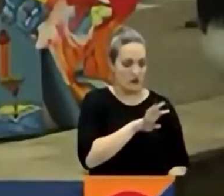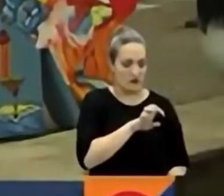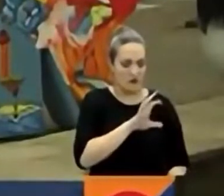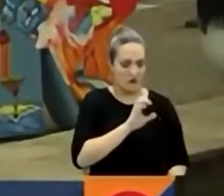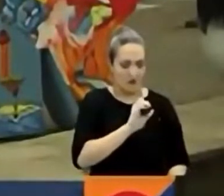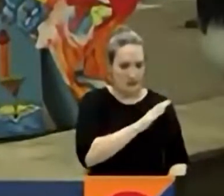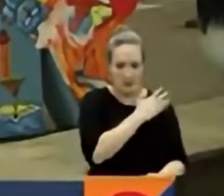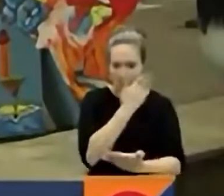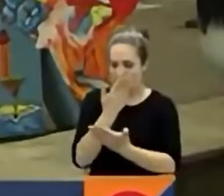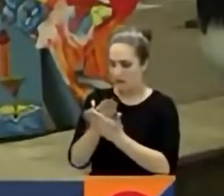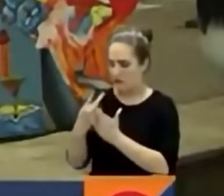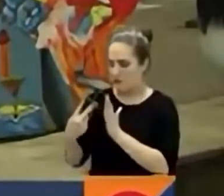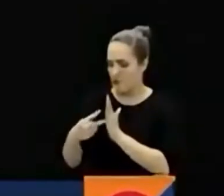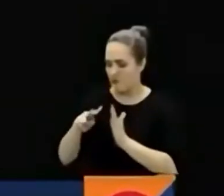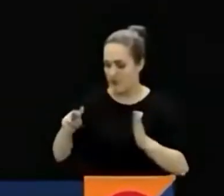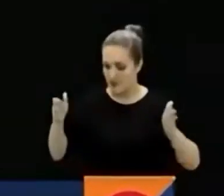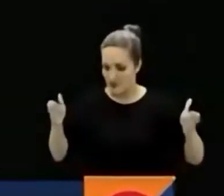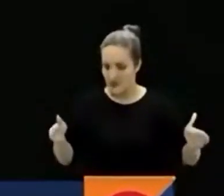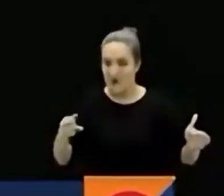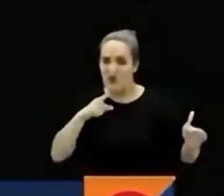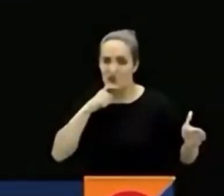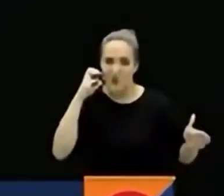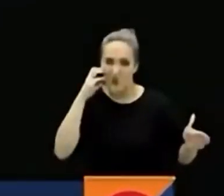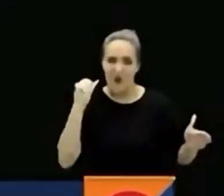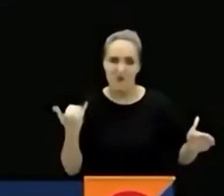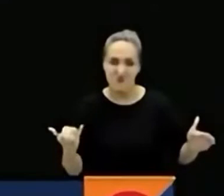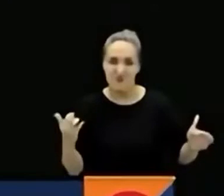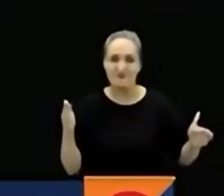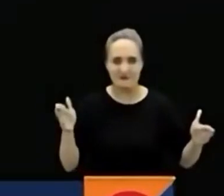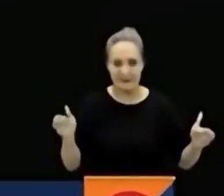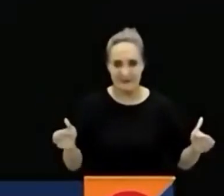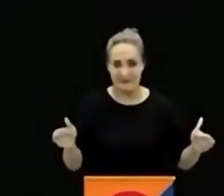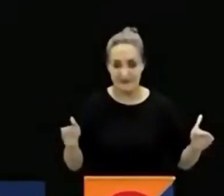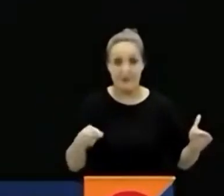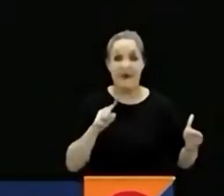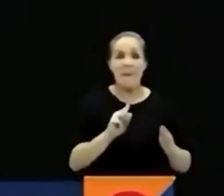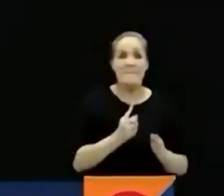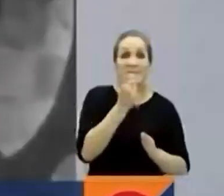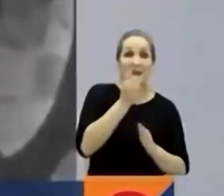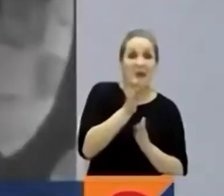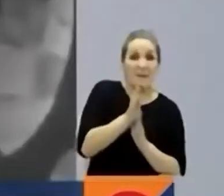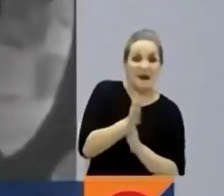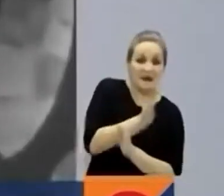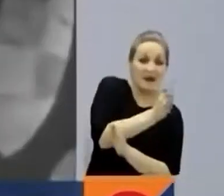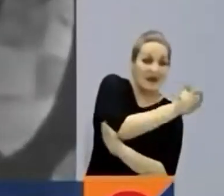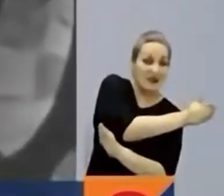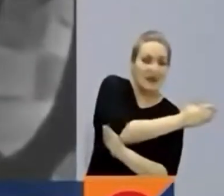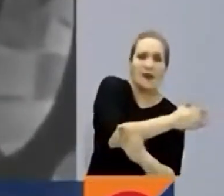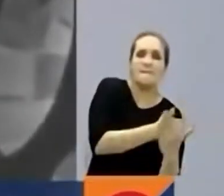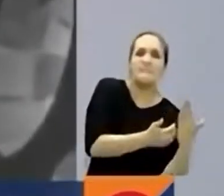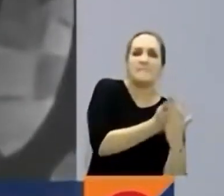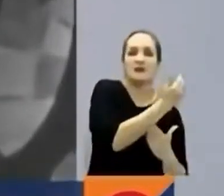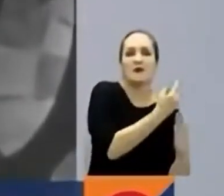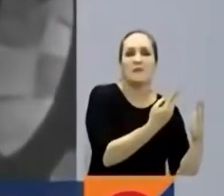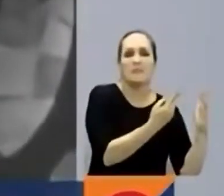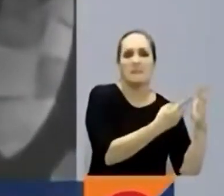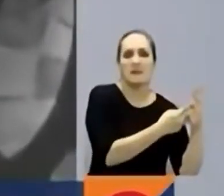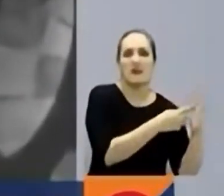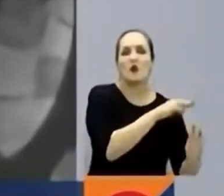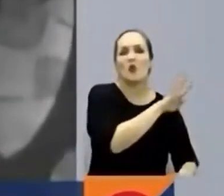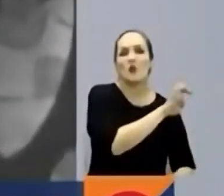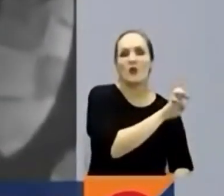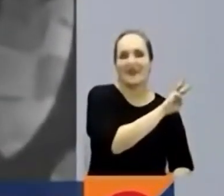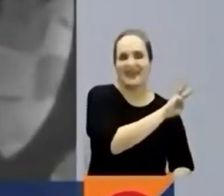el 2022, o sea, hasta Iván Duque. La primera parte de la obra literaria La Voz del Poder inicia en